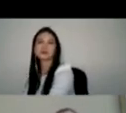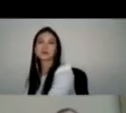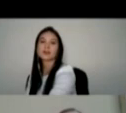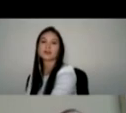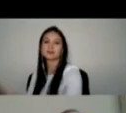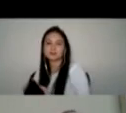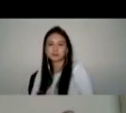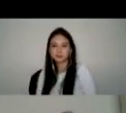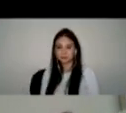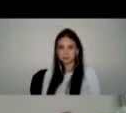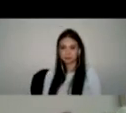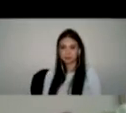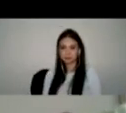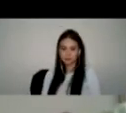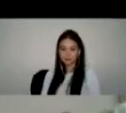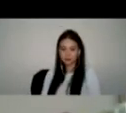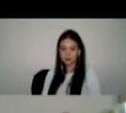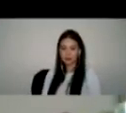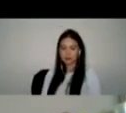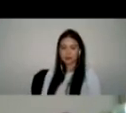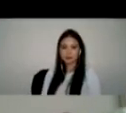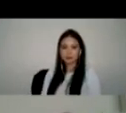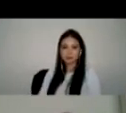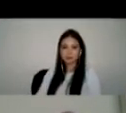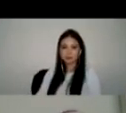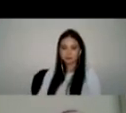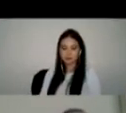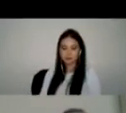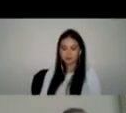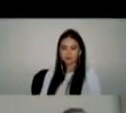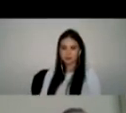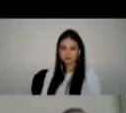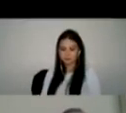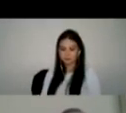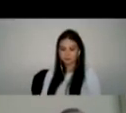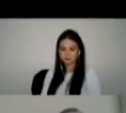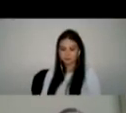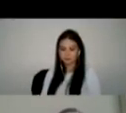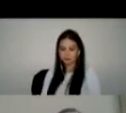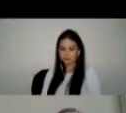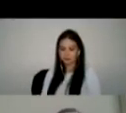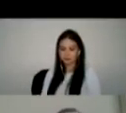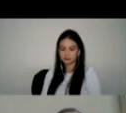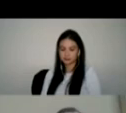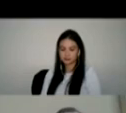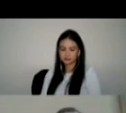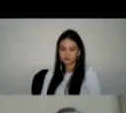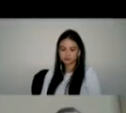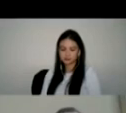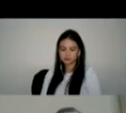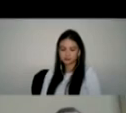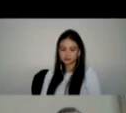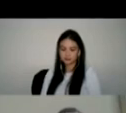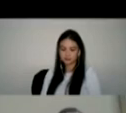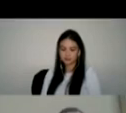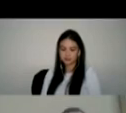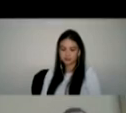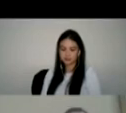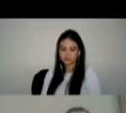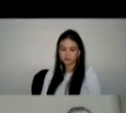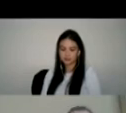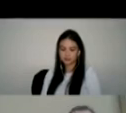Lo que decimos son los riesgos que tienen nuestra niñez, ¿no? Ya que